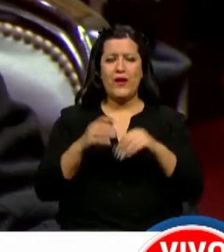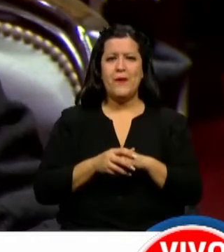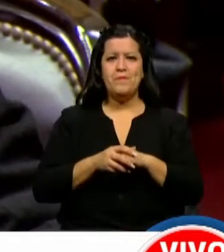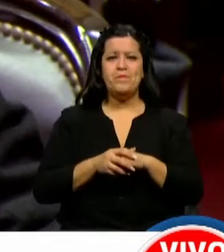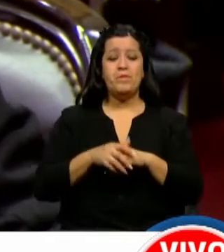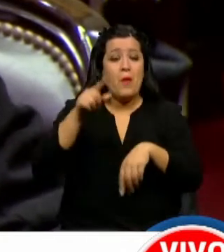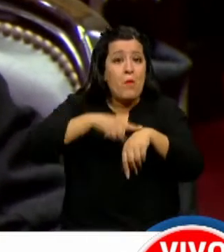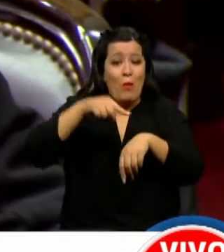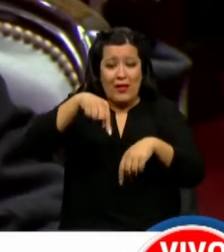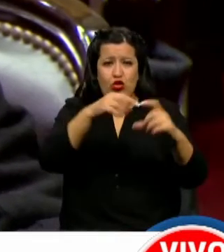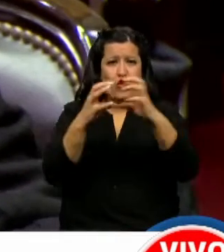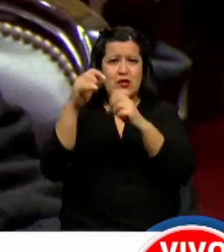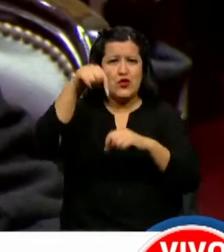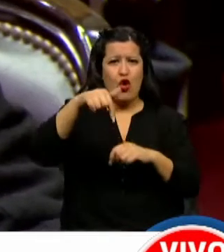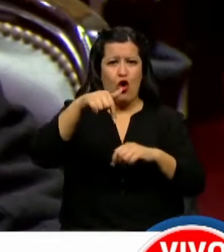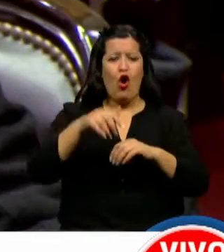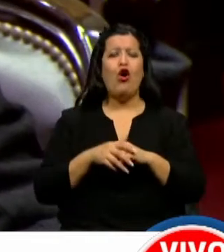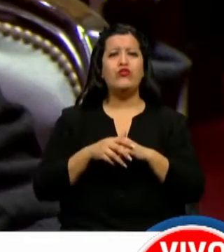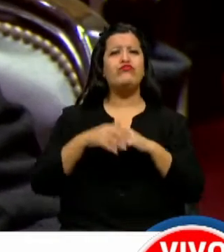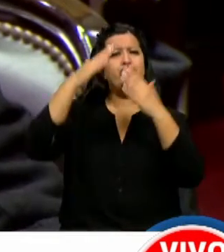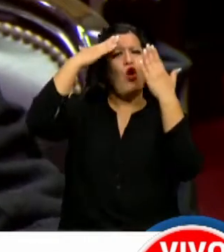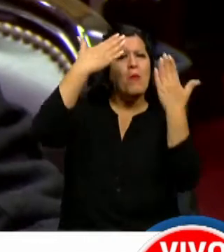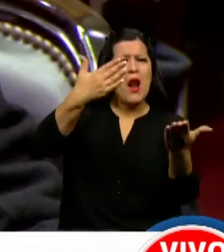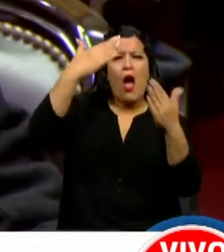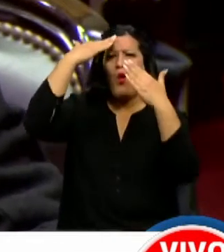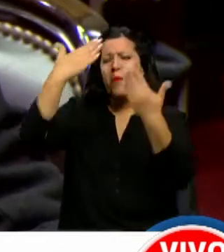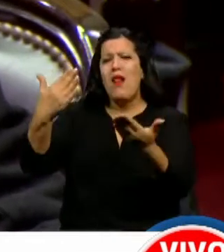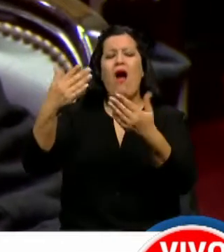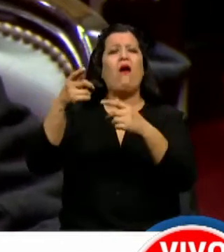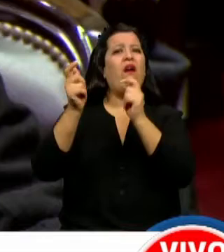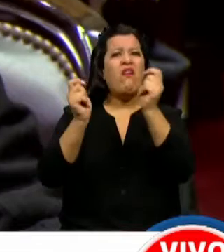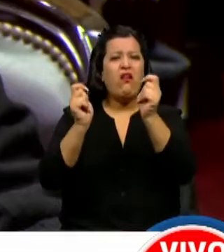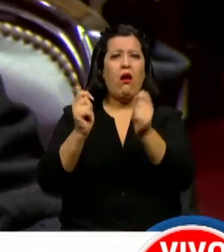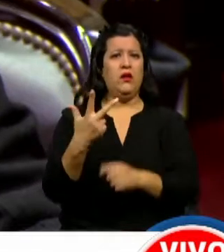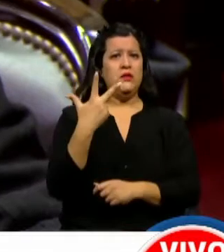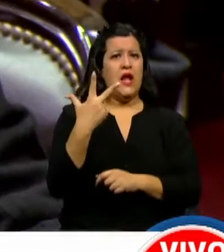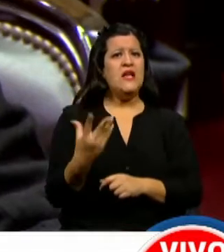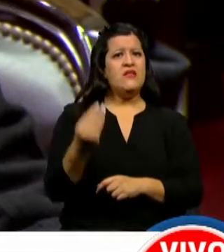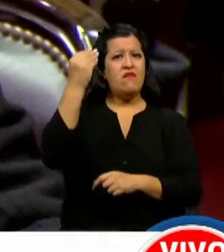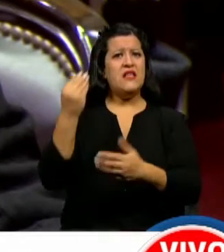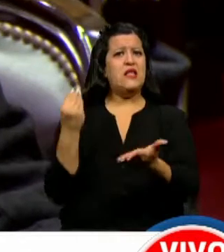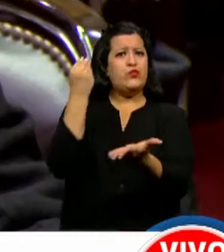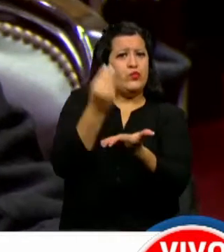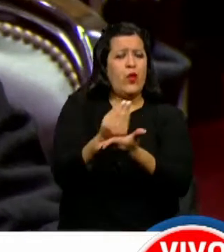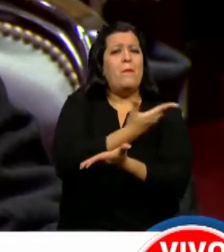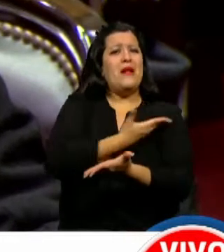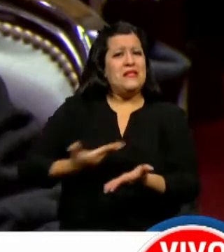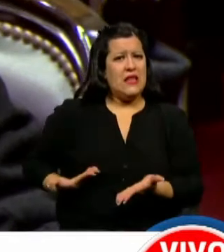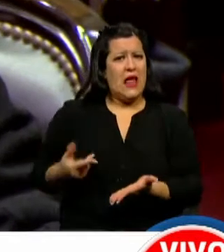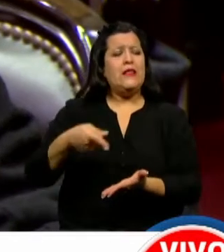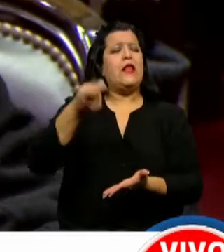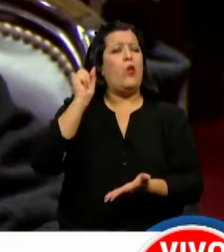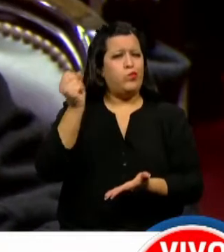durante esta sesión hemos homenajeado a quien fuera tres veces presidente de los argentinos,